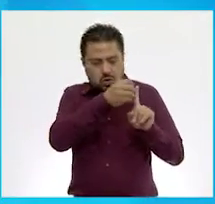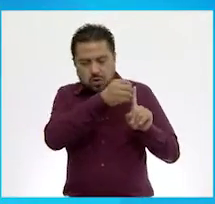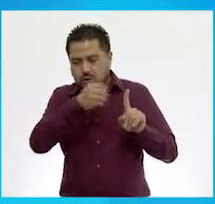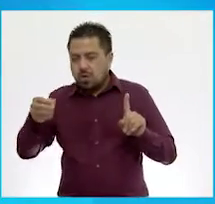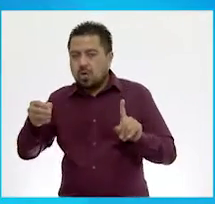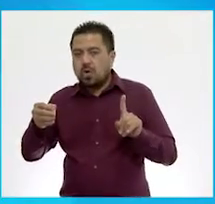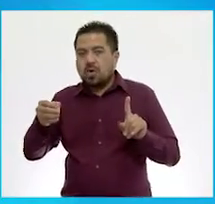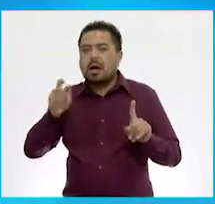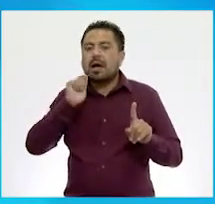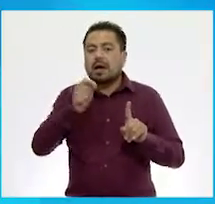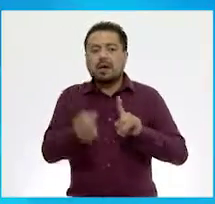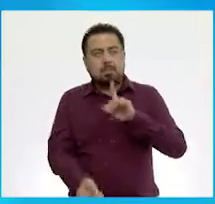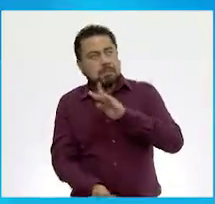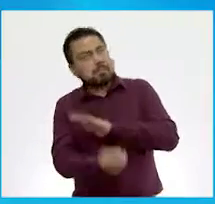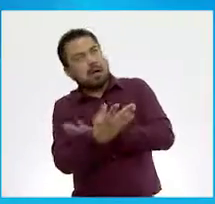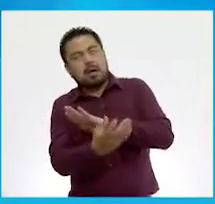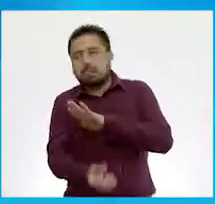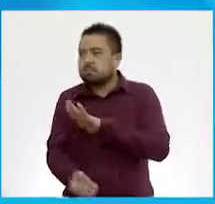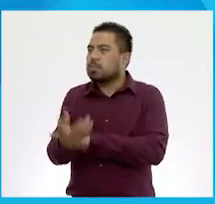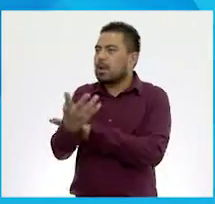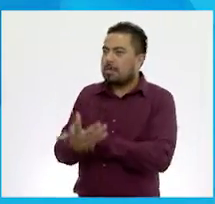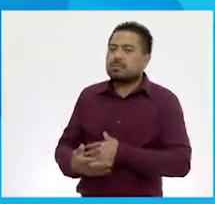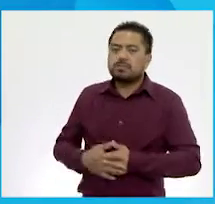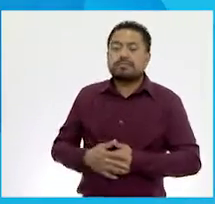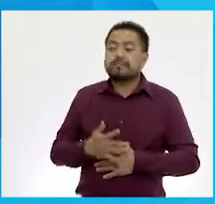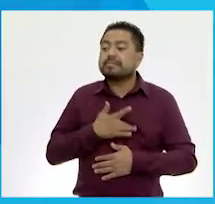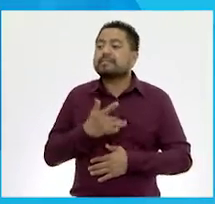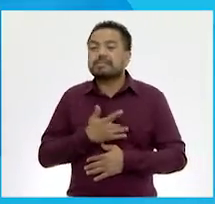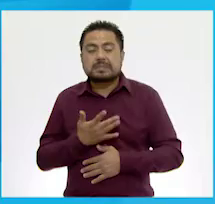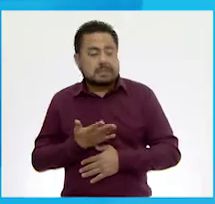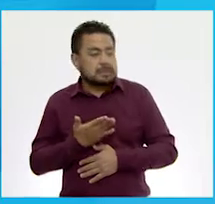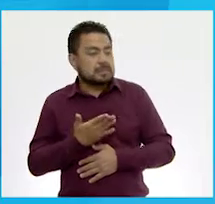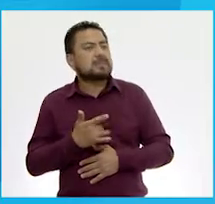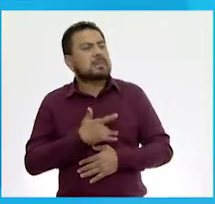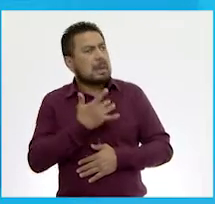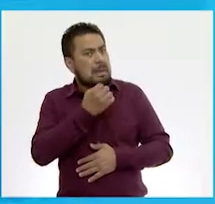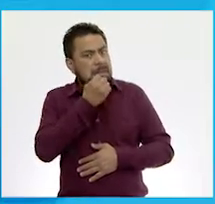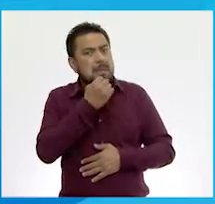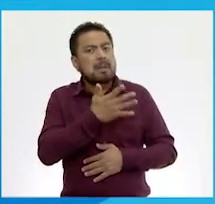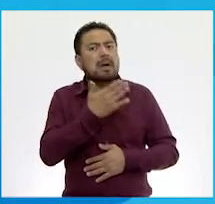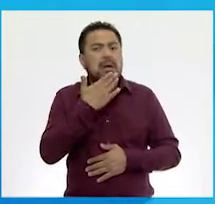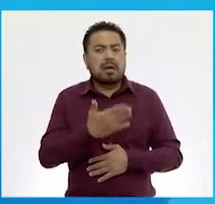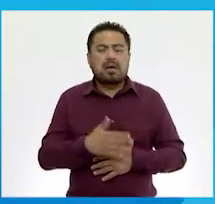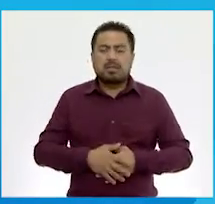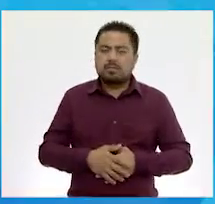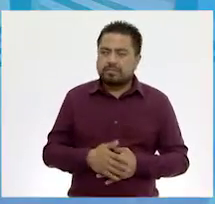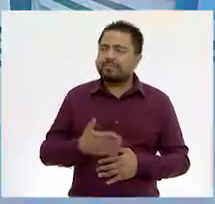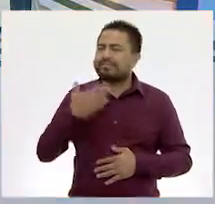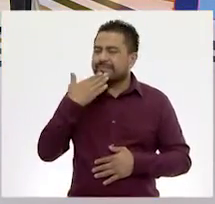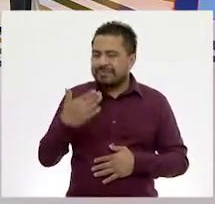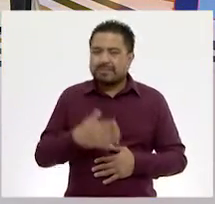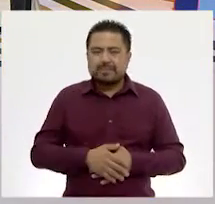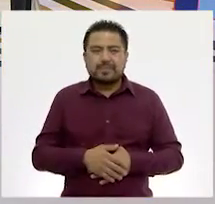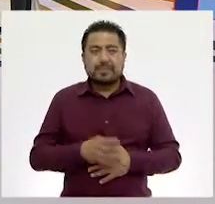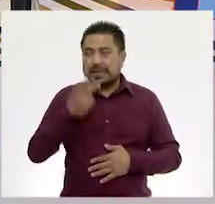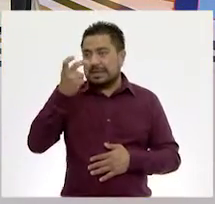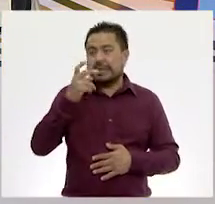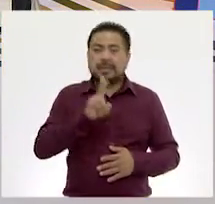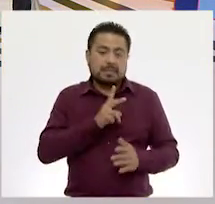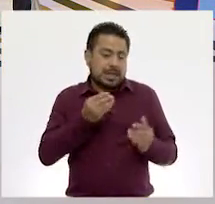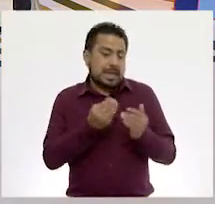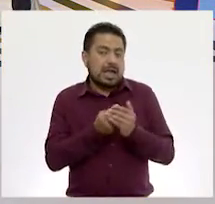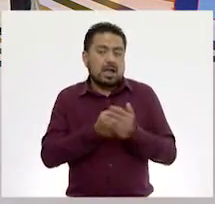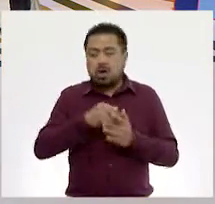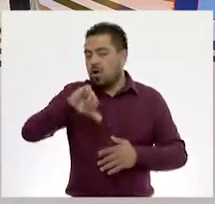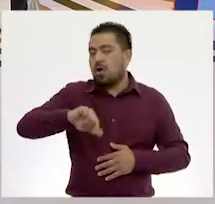que van apareciendo. ¿Qué te parece? Me parece muy bien. Excelente. Pues esta fue nuestra clase